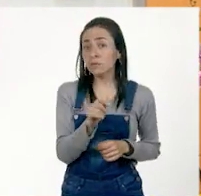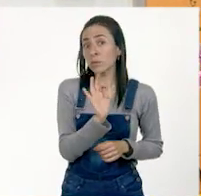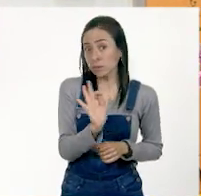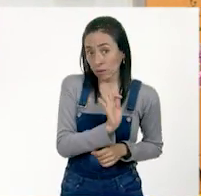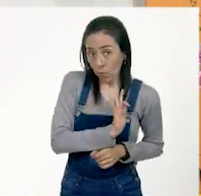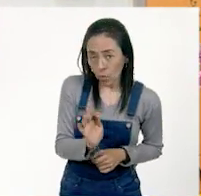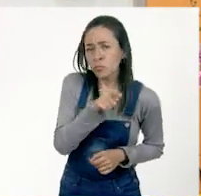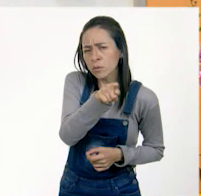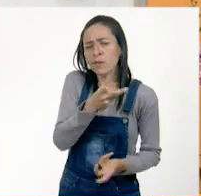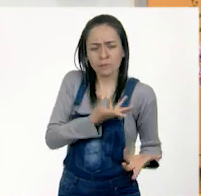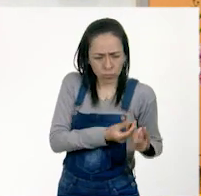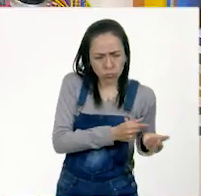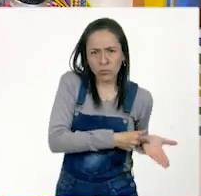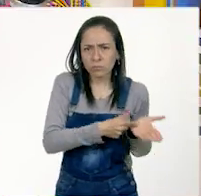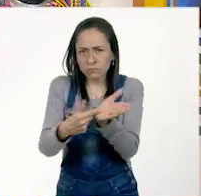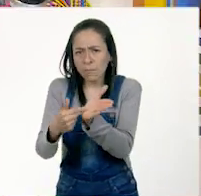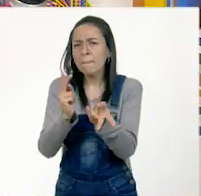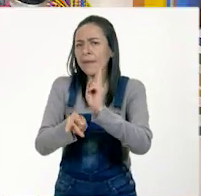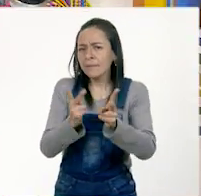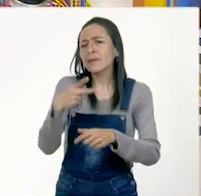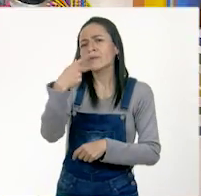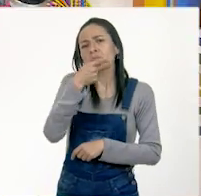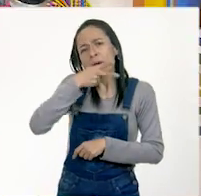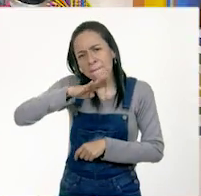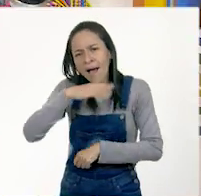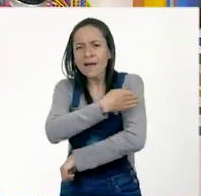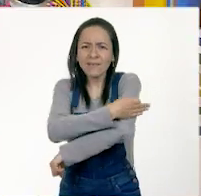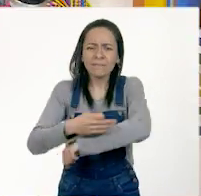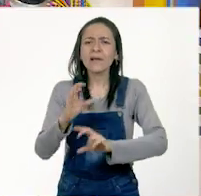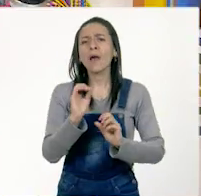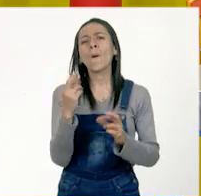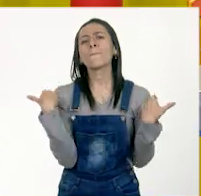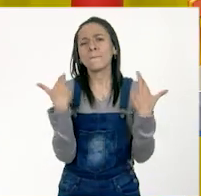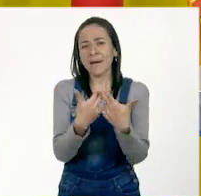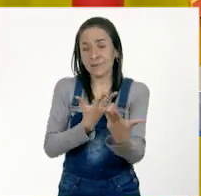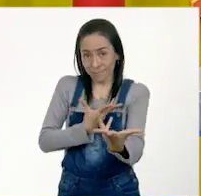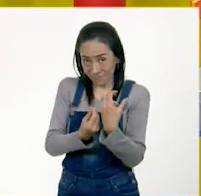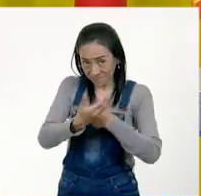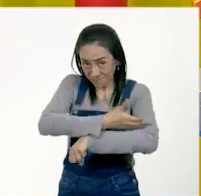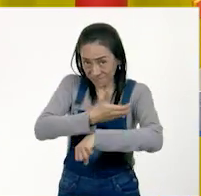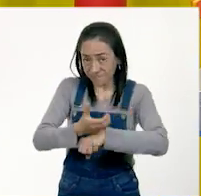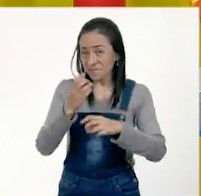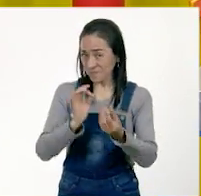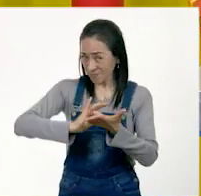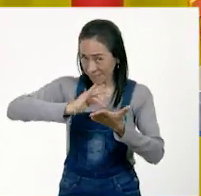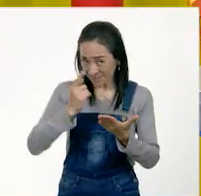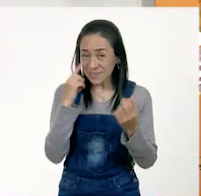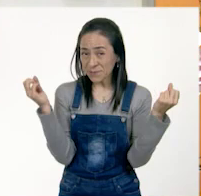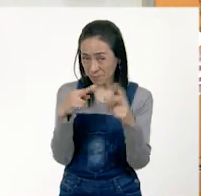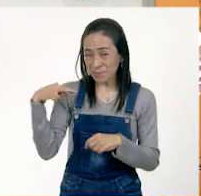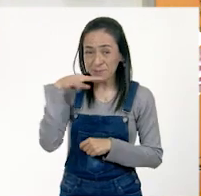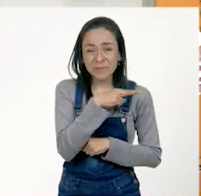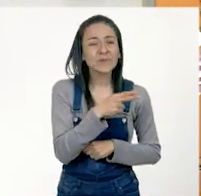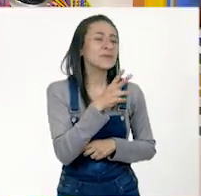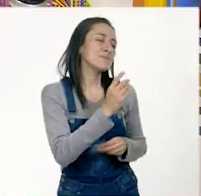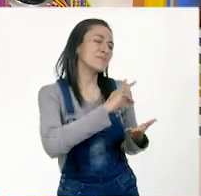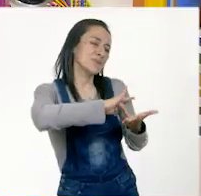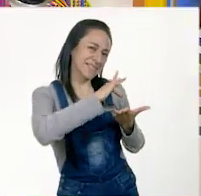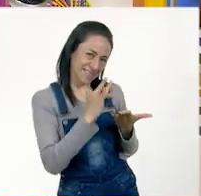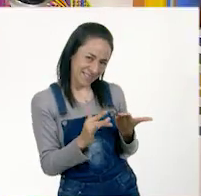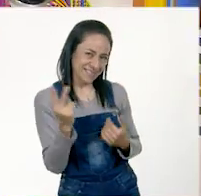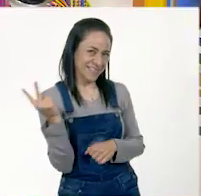por acompañarnos el día de hoy. ¡Hasta pronto! Muchísimas gracias, Adriana, Angélica.